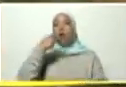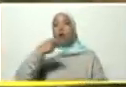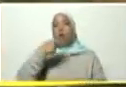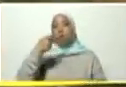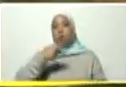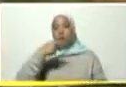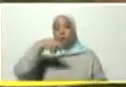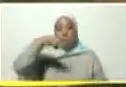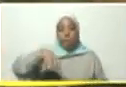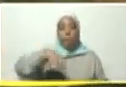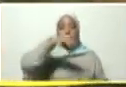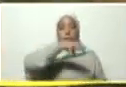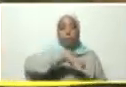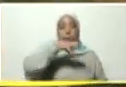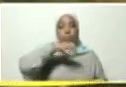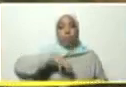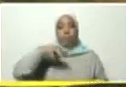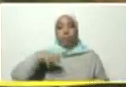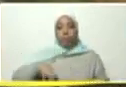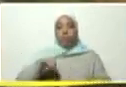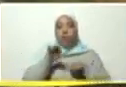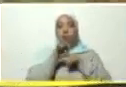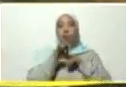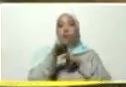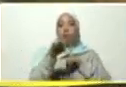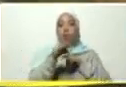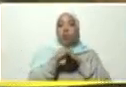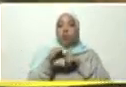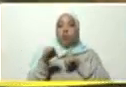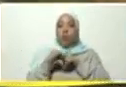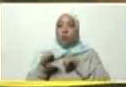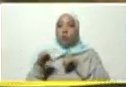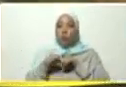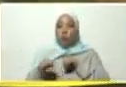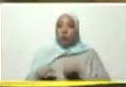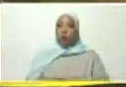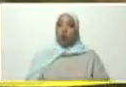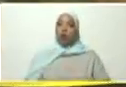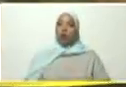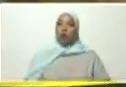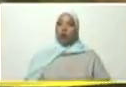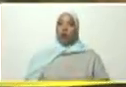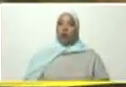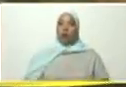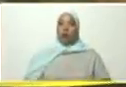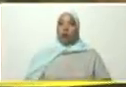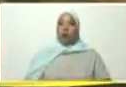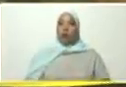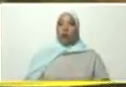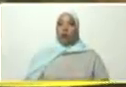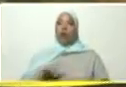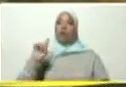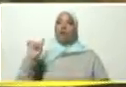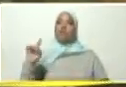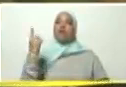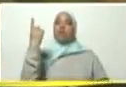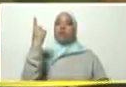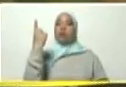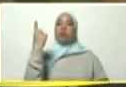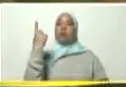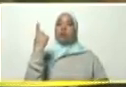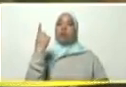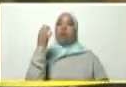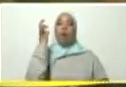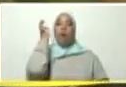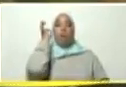del Estado del municipio de la y de la de las parroquias lo primero es presidente ver que desde el punto de